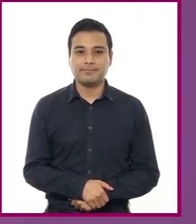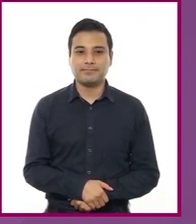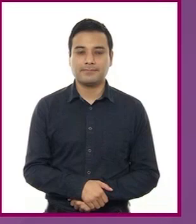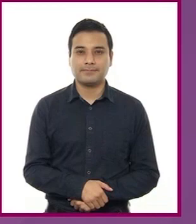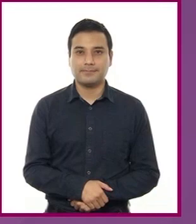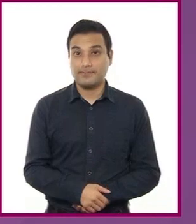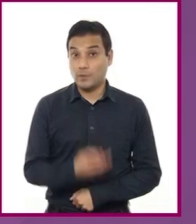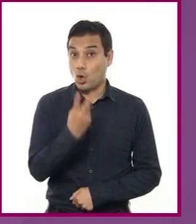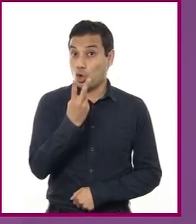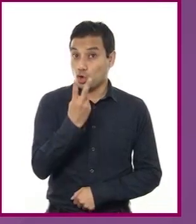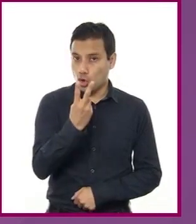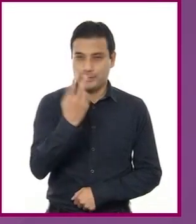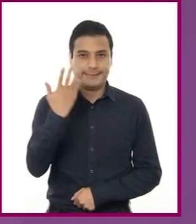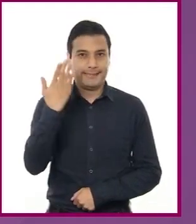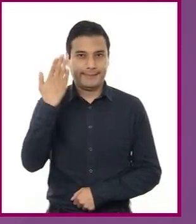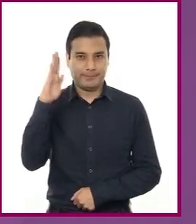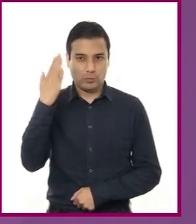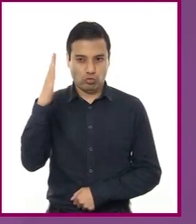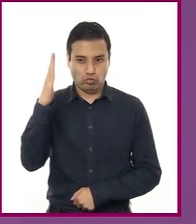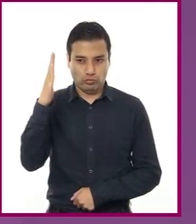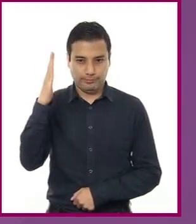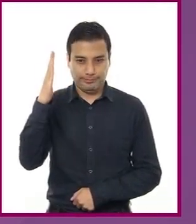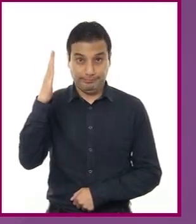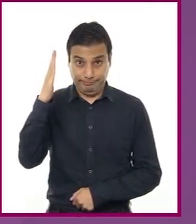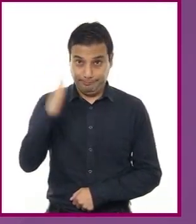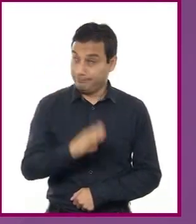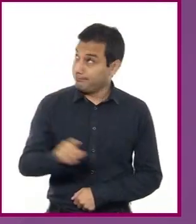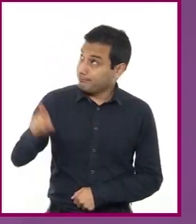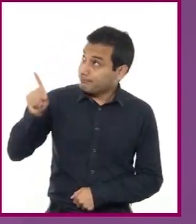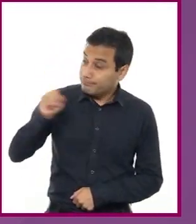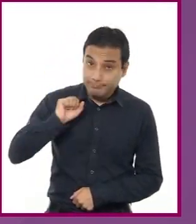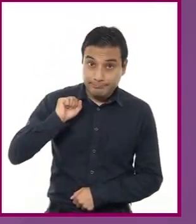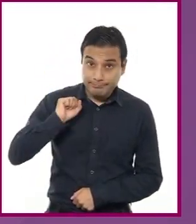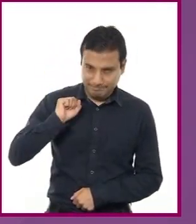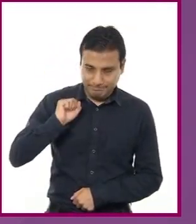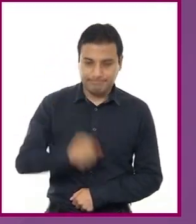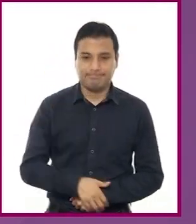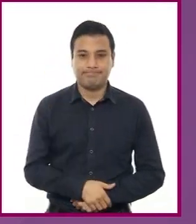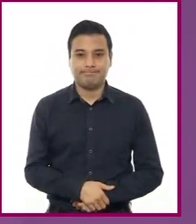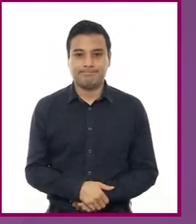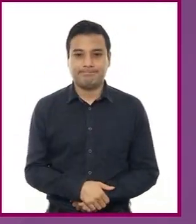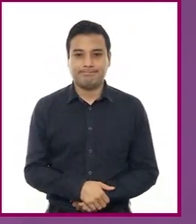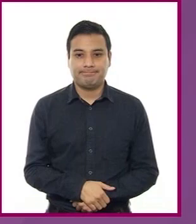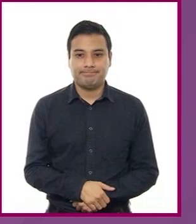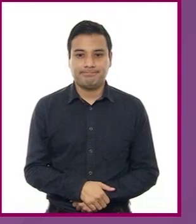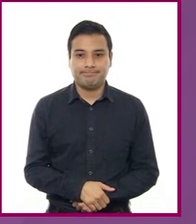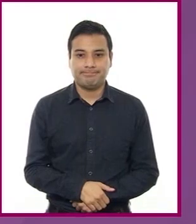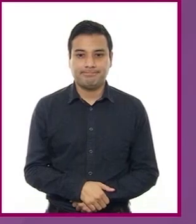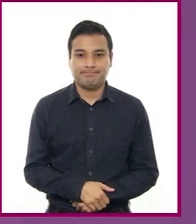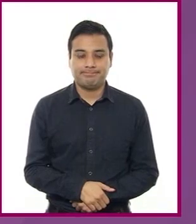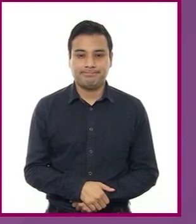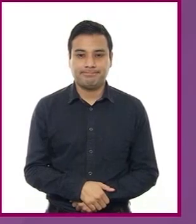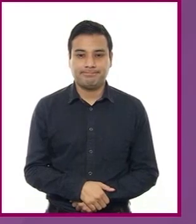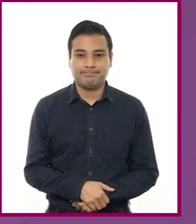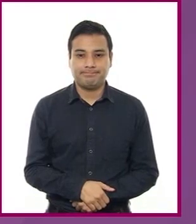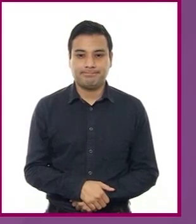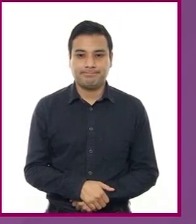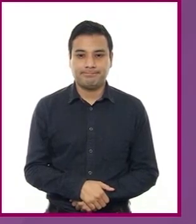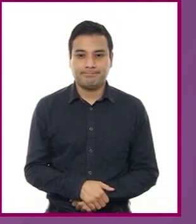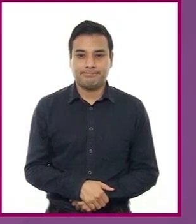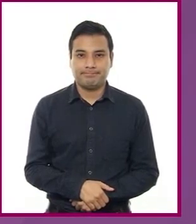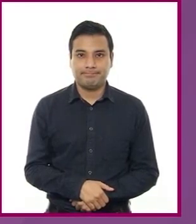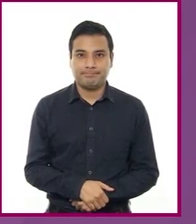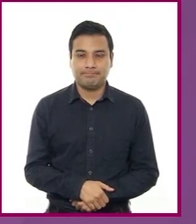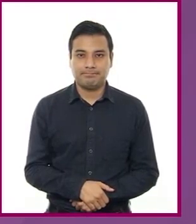Colocamos dos espejos de buen tamaño en paredes opuestas. De preferencia, tenemos que realizar